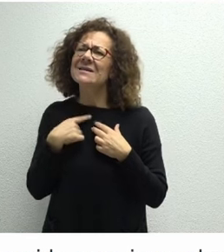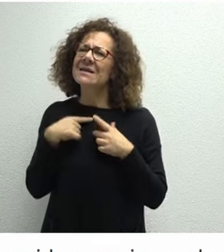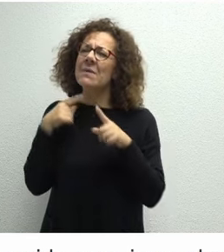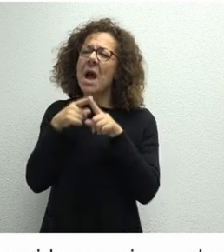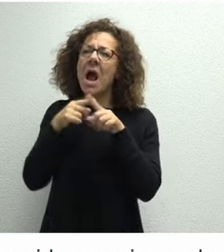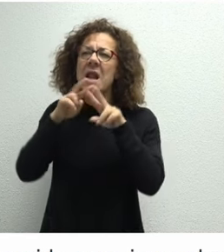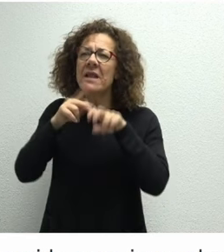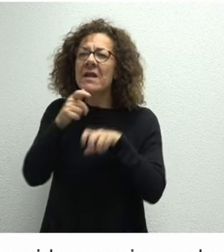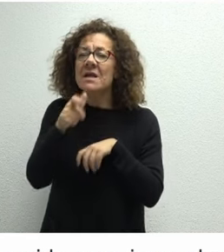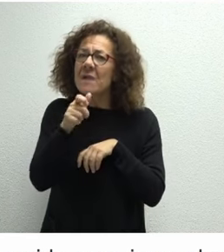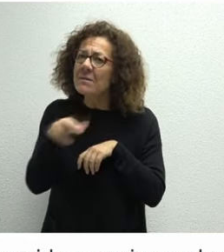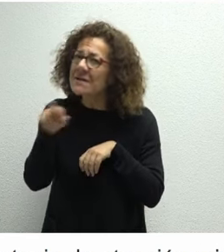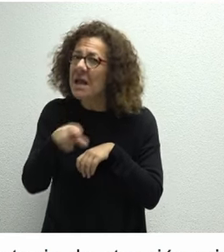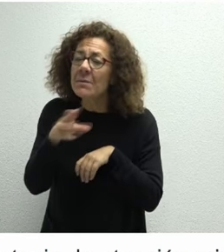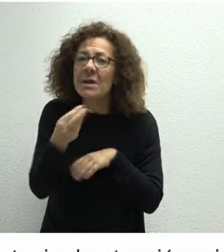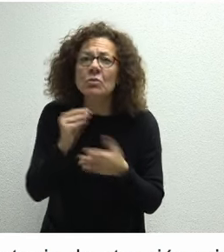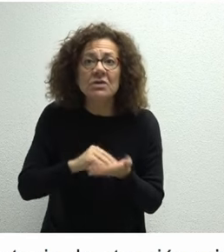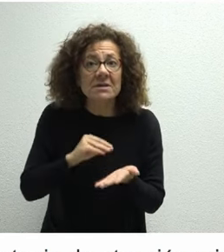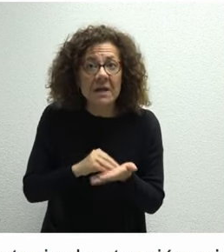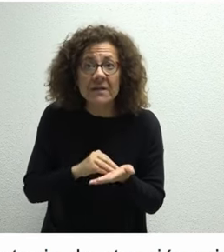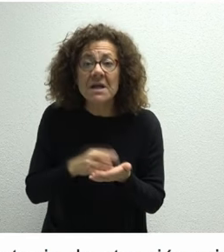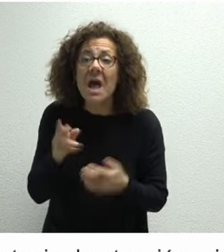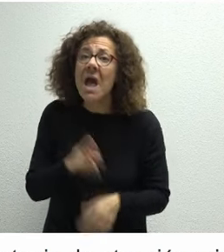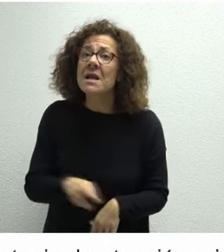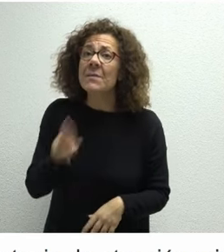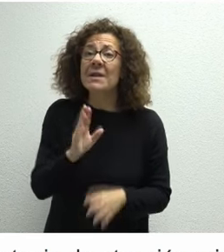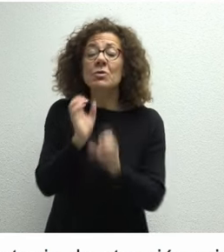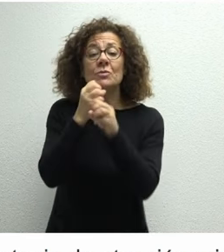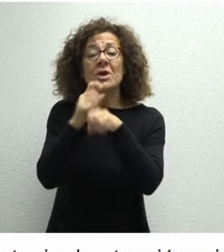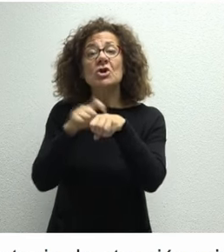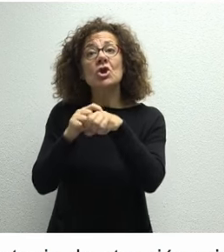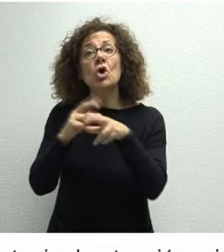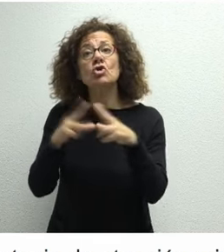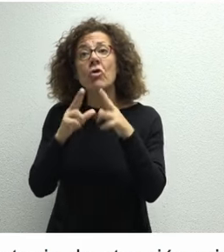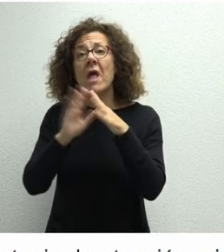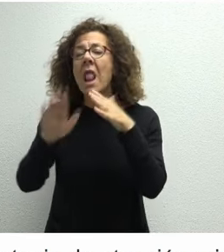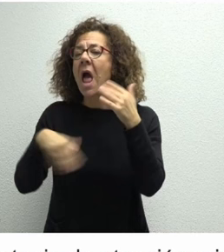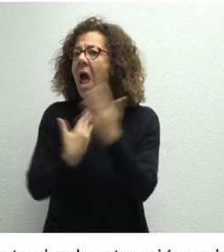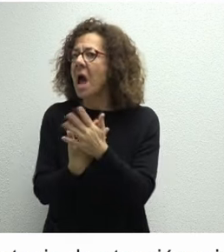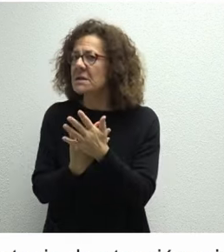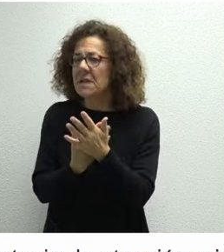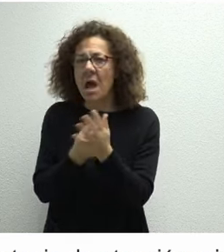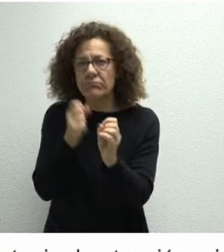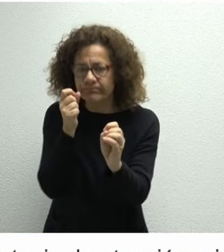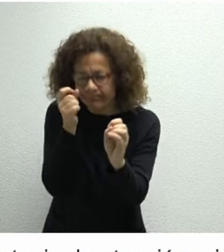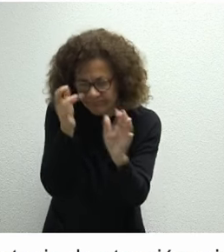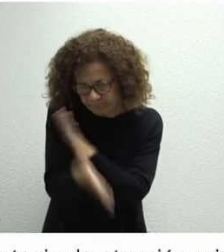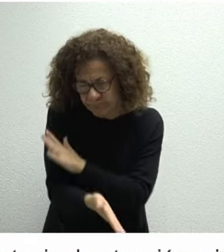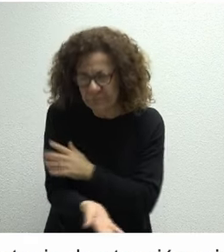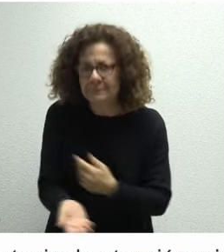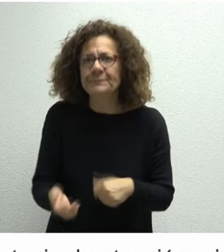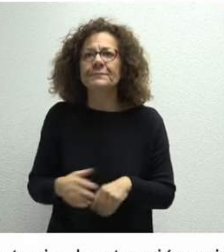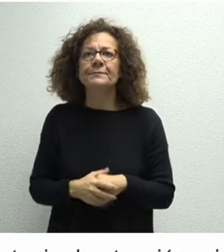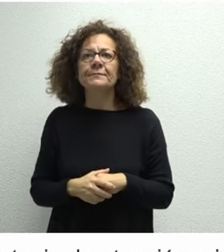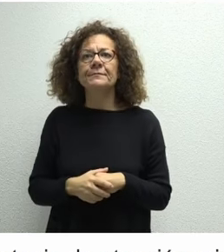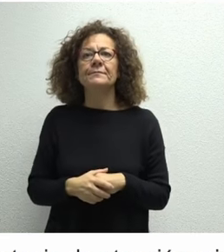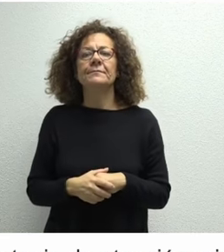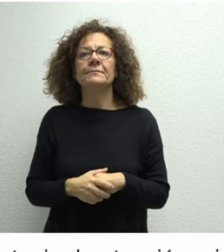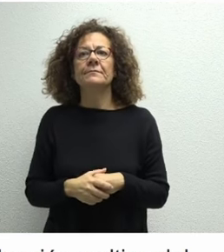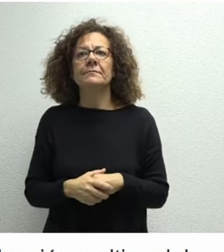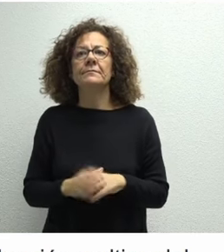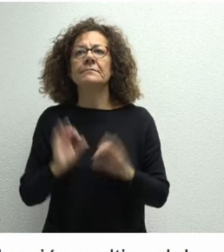repiten eh Vamos repetimos biopsicosocial hasta la saciedad vale Esta es una